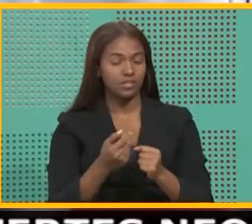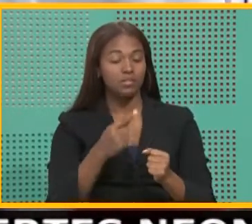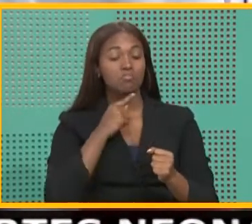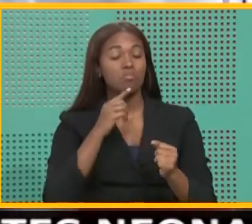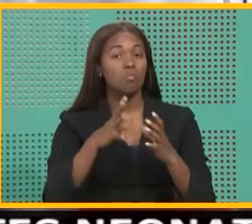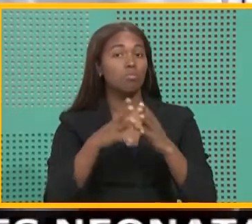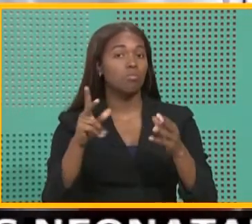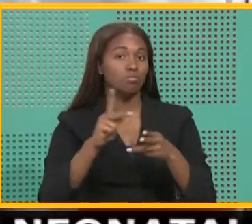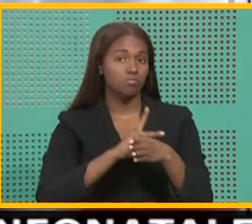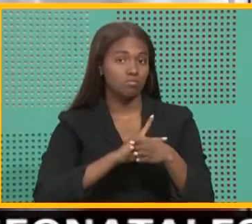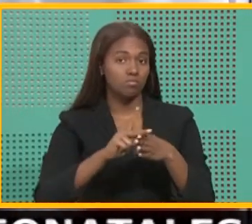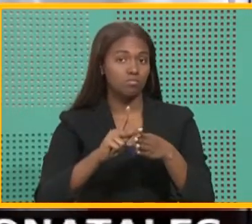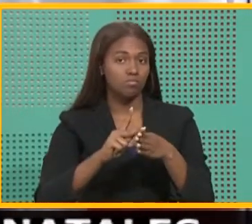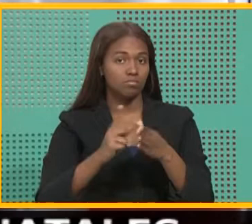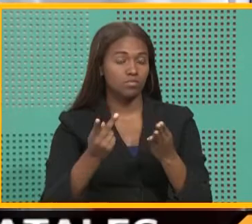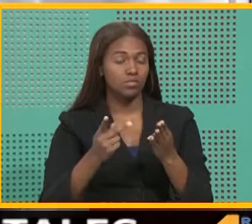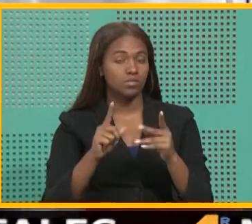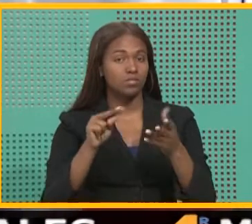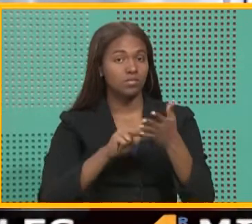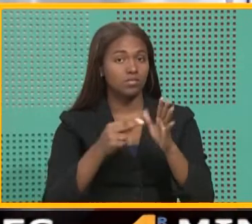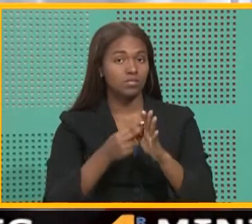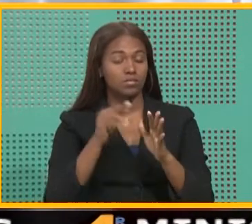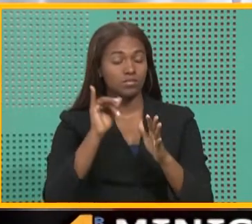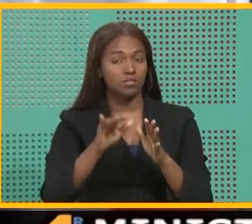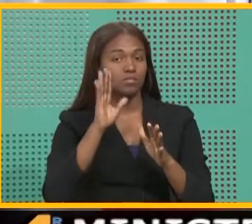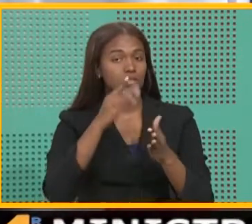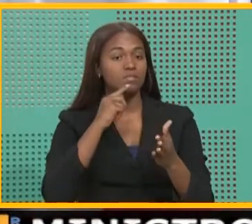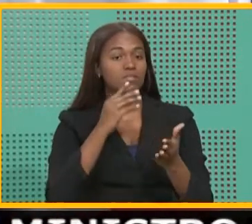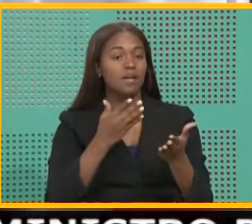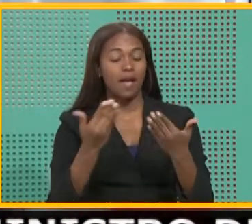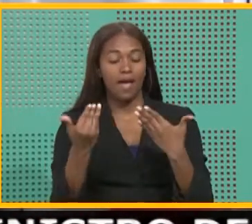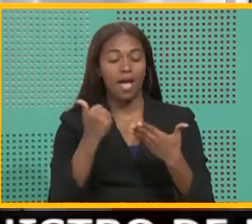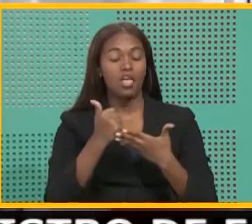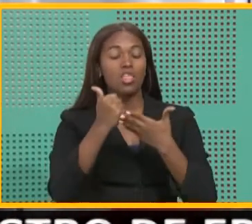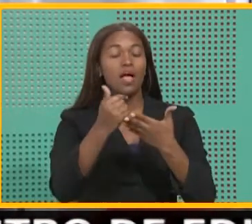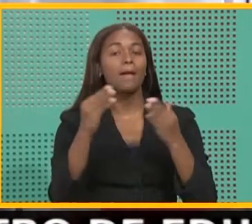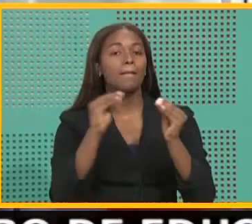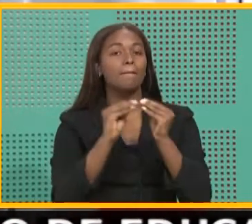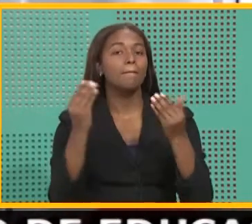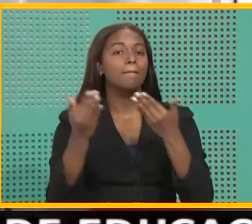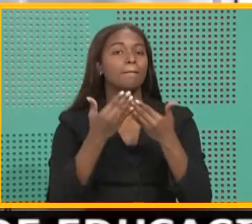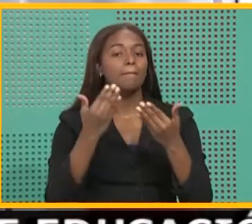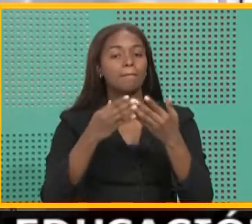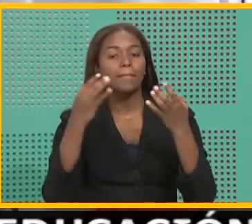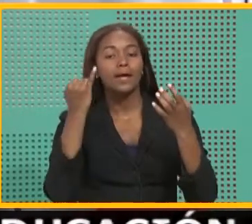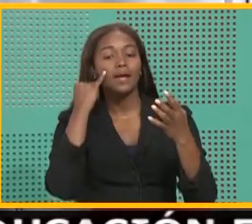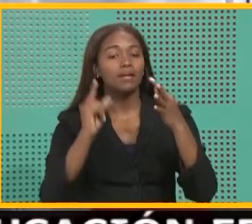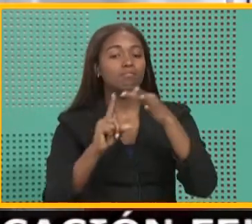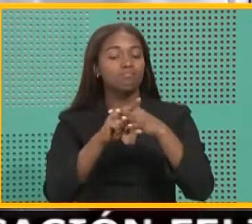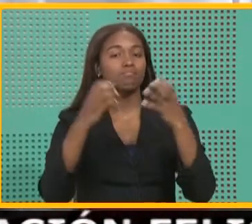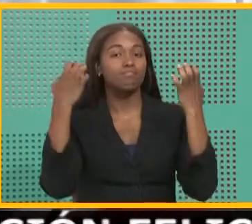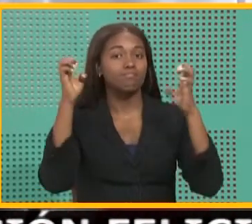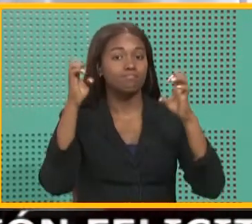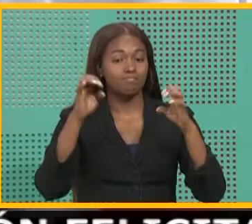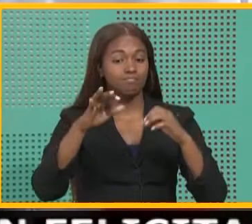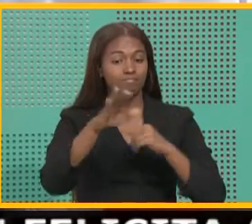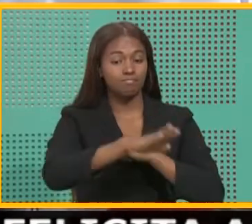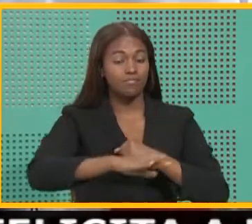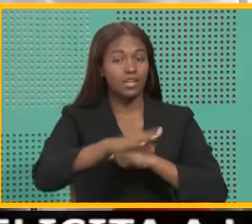profesional, y entonces eso le facilitaría las operaciones de emergencia a ese gran